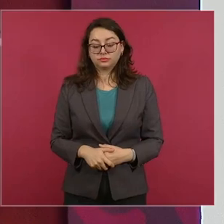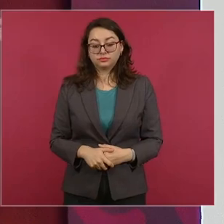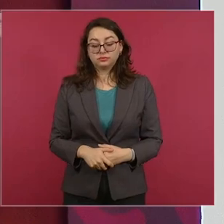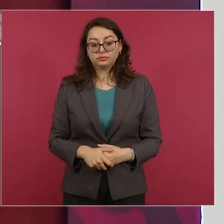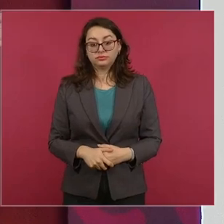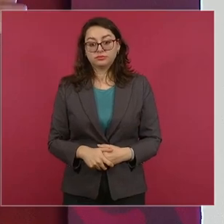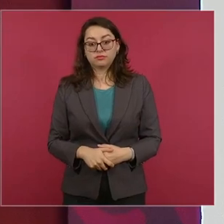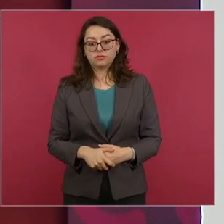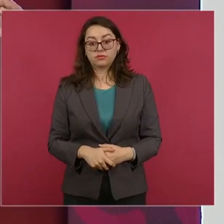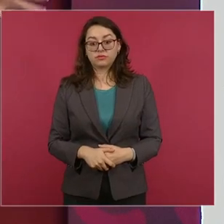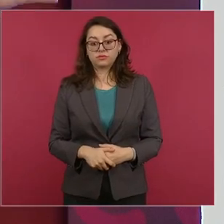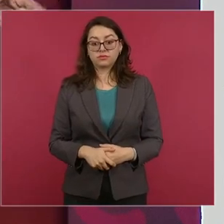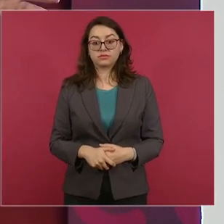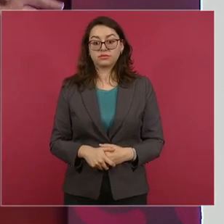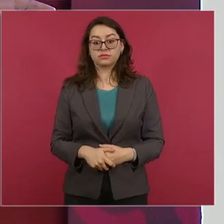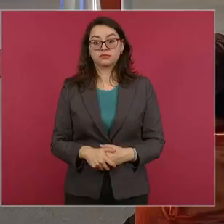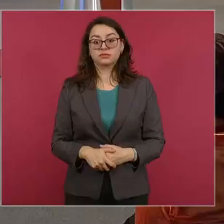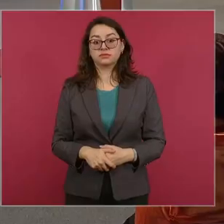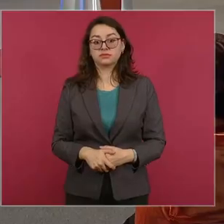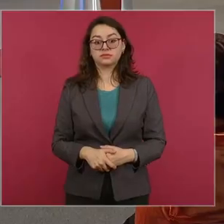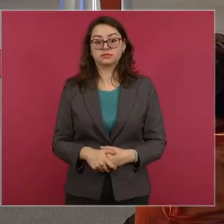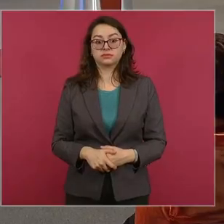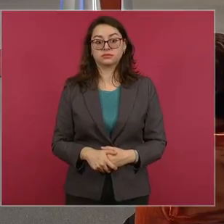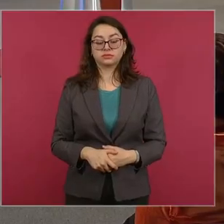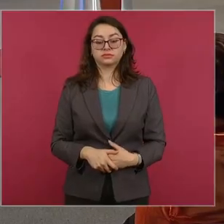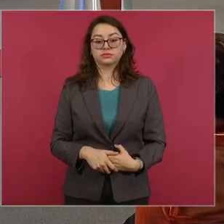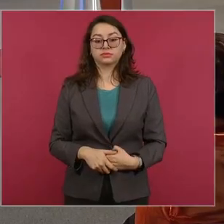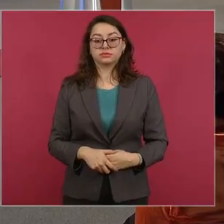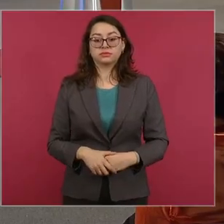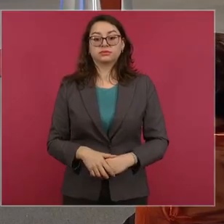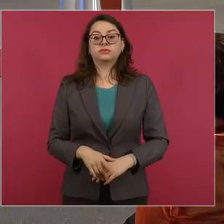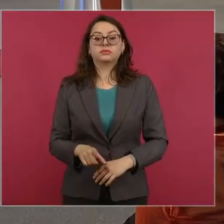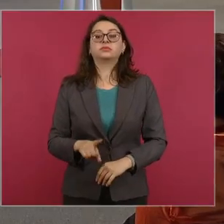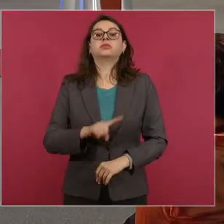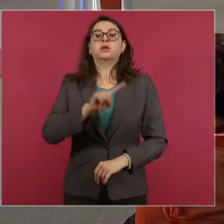ya después pues convenimos en dos empresas